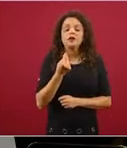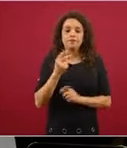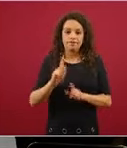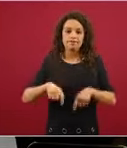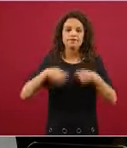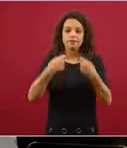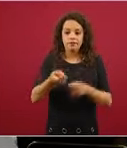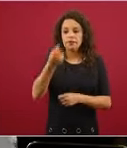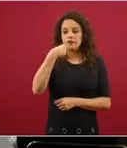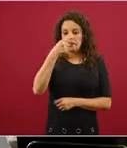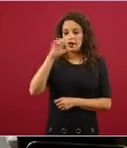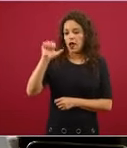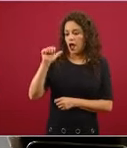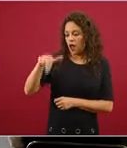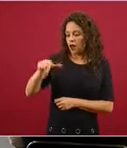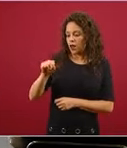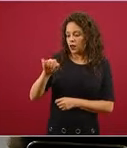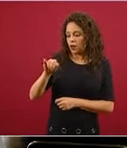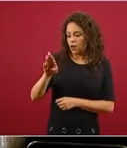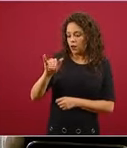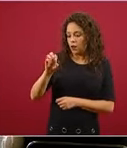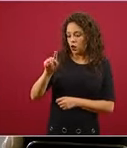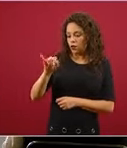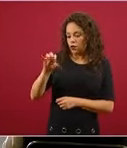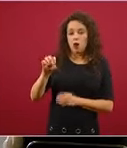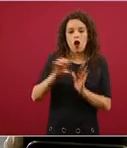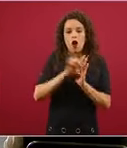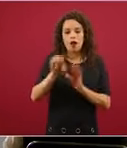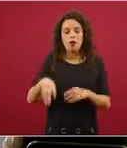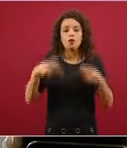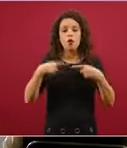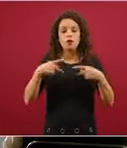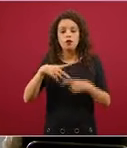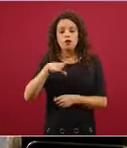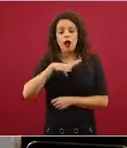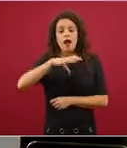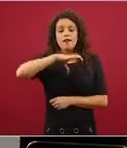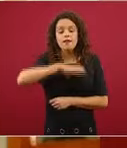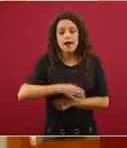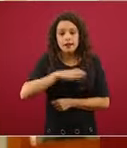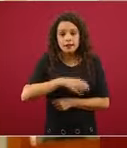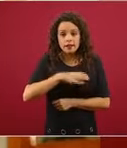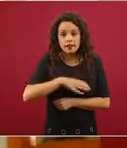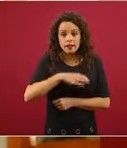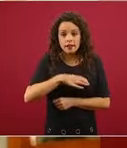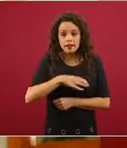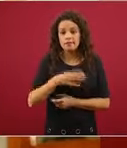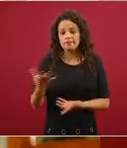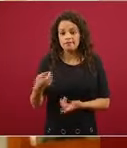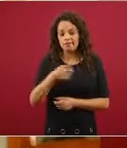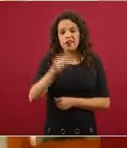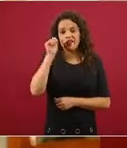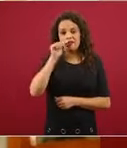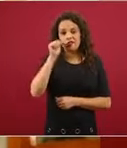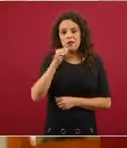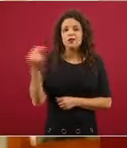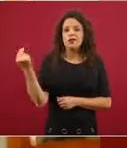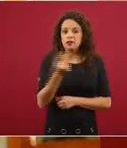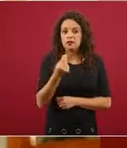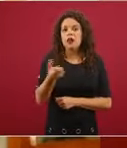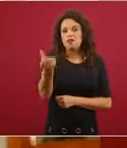los antibióticos, como pueden ser las personas que viven con cáncer, que regularmente siempre están en necesidad de